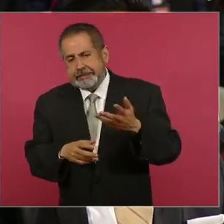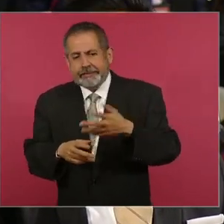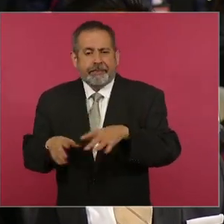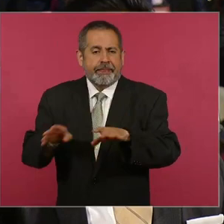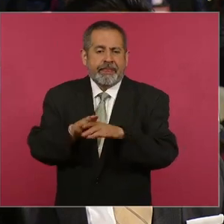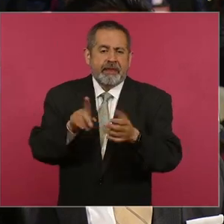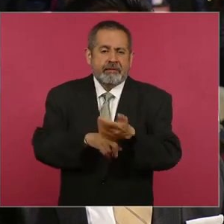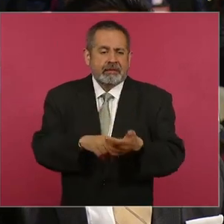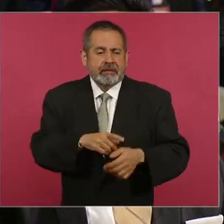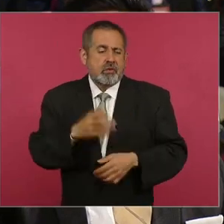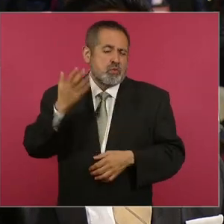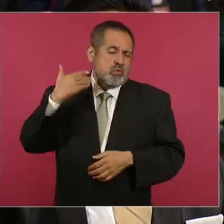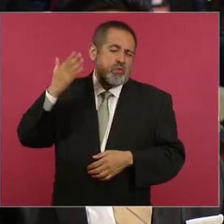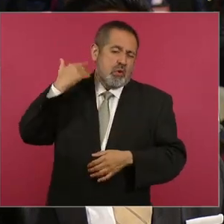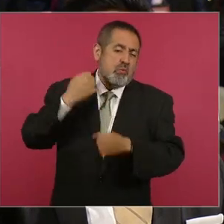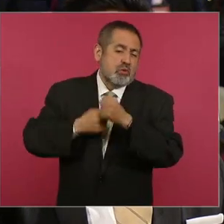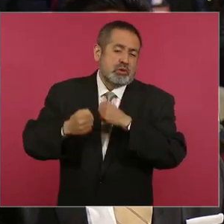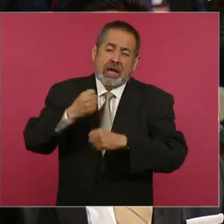al amparo